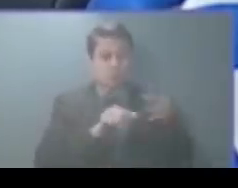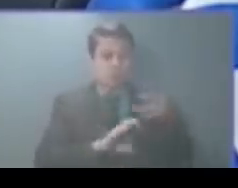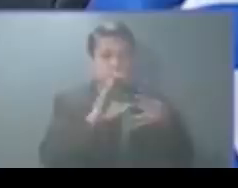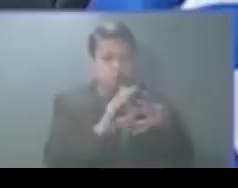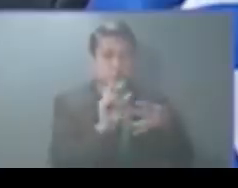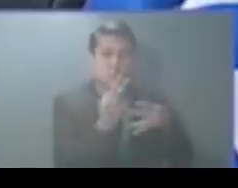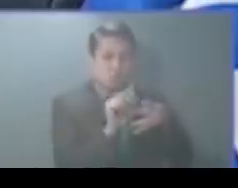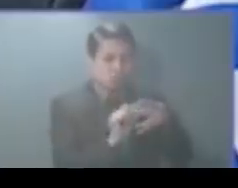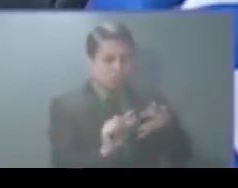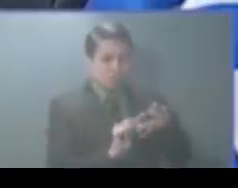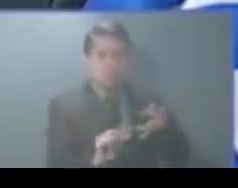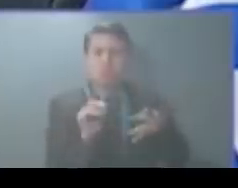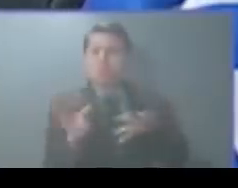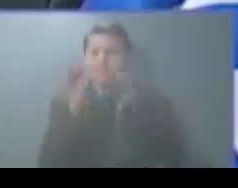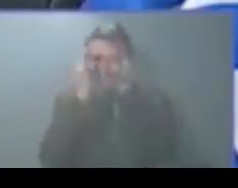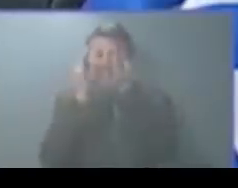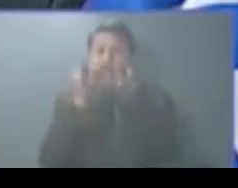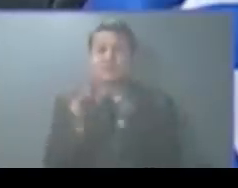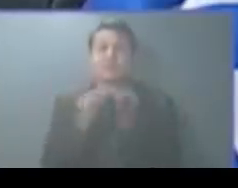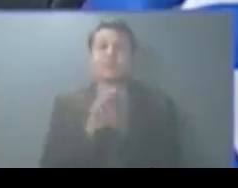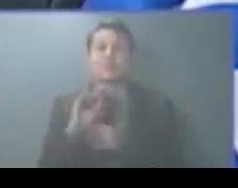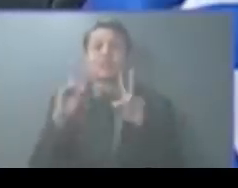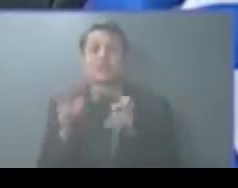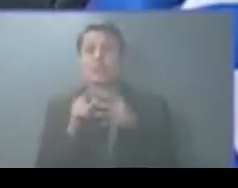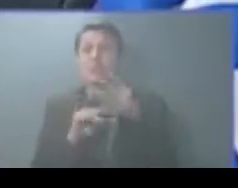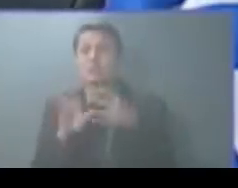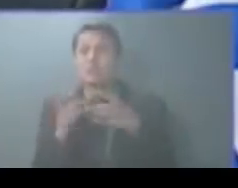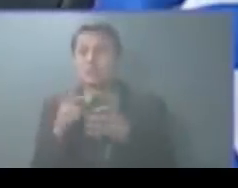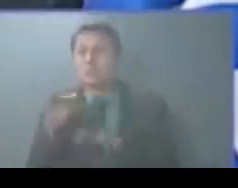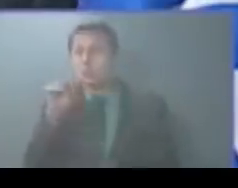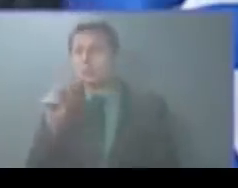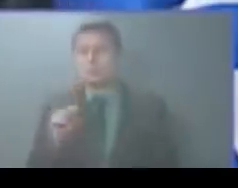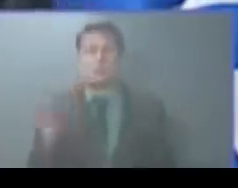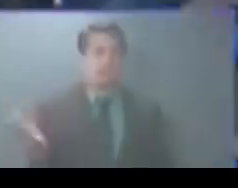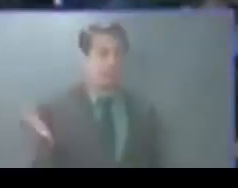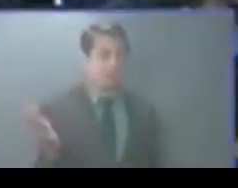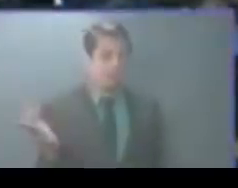Constitución, si esas decisiones estuvieran dentro del marco constitucional. Gracias, presidente.